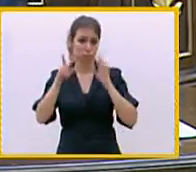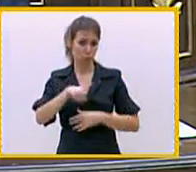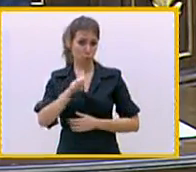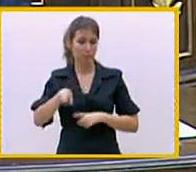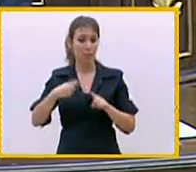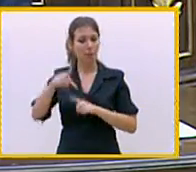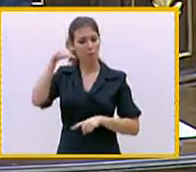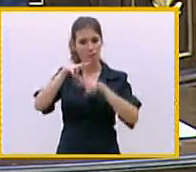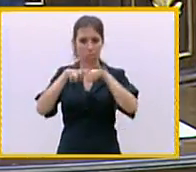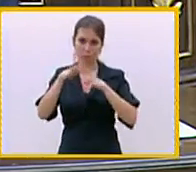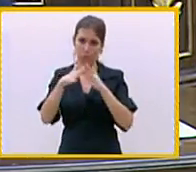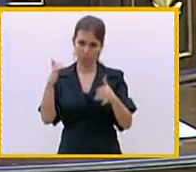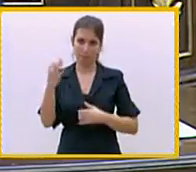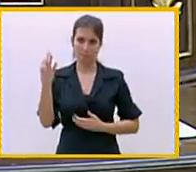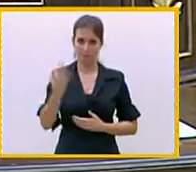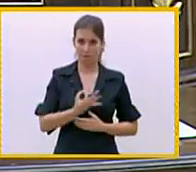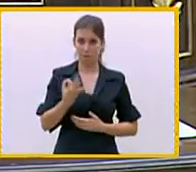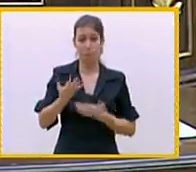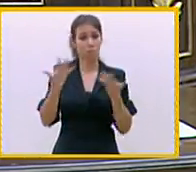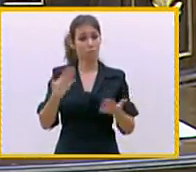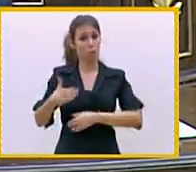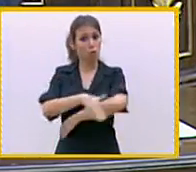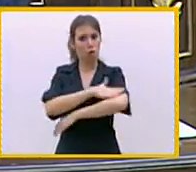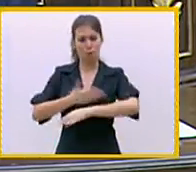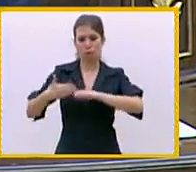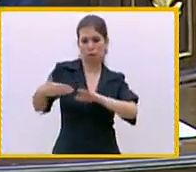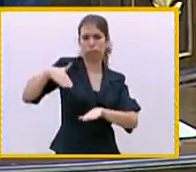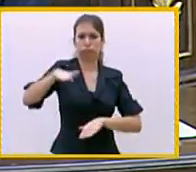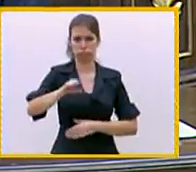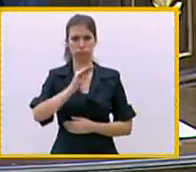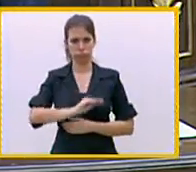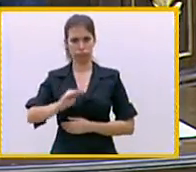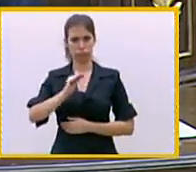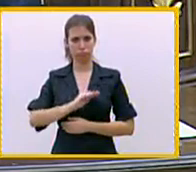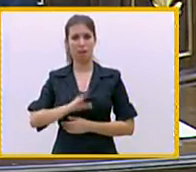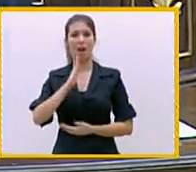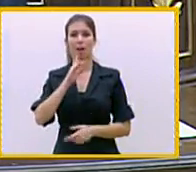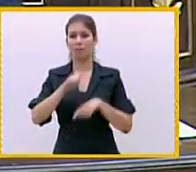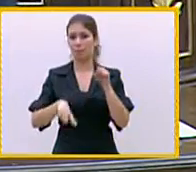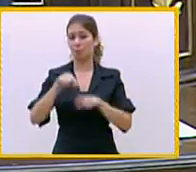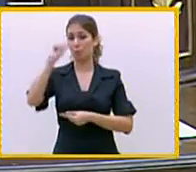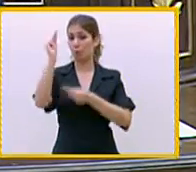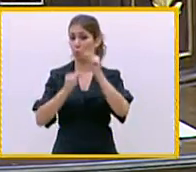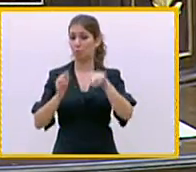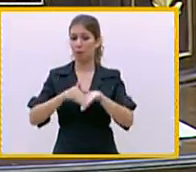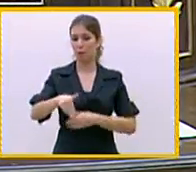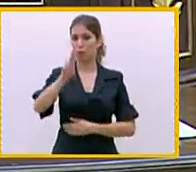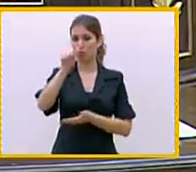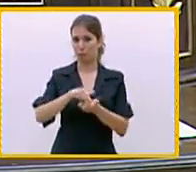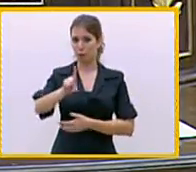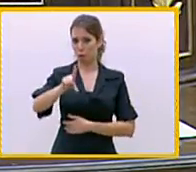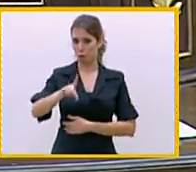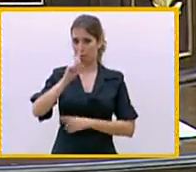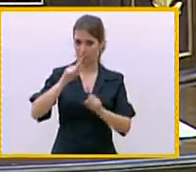Cámara. Con ello, el Gobierno ha dado el primer paso en relación a la elaboración de los presupuestos para 2012.